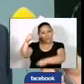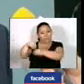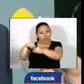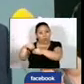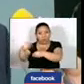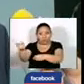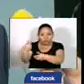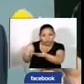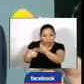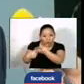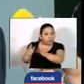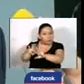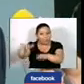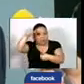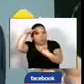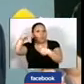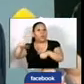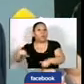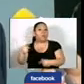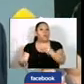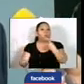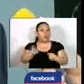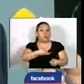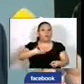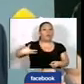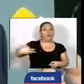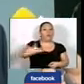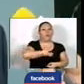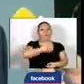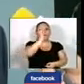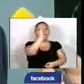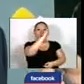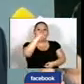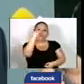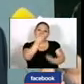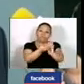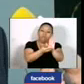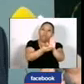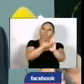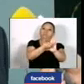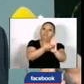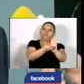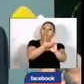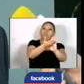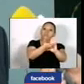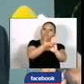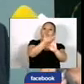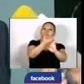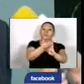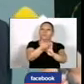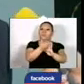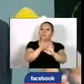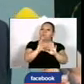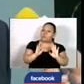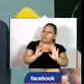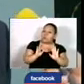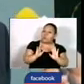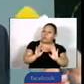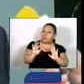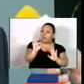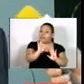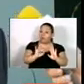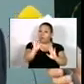imponen para poder estabilizar nuestro país, mejorar nuestra